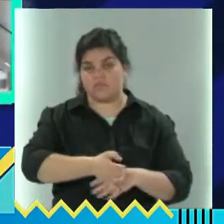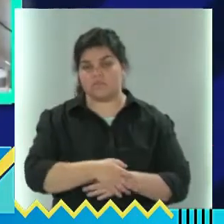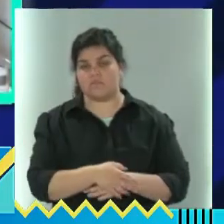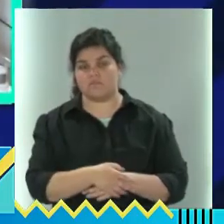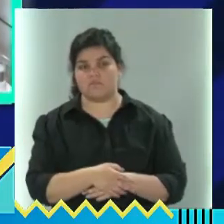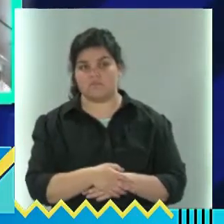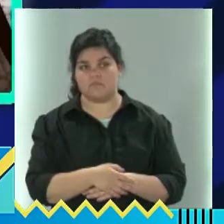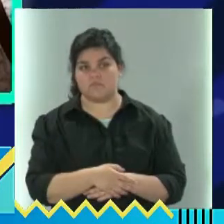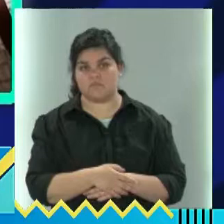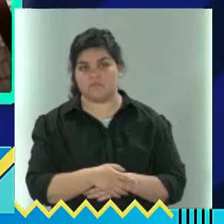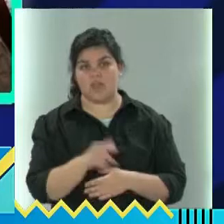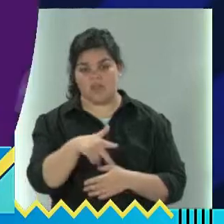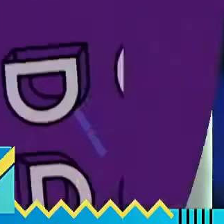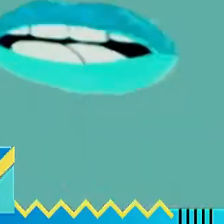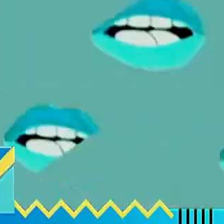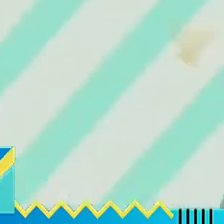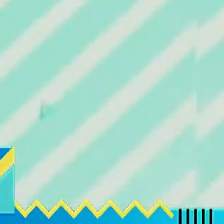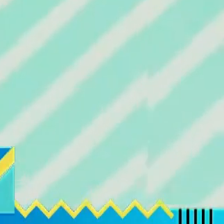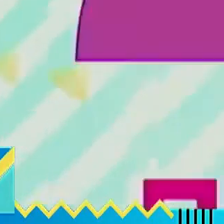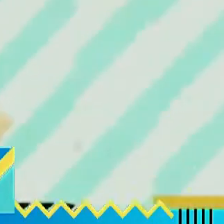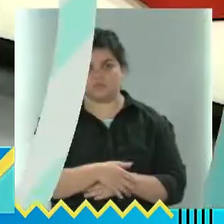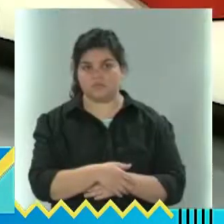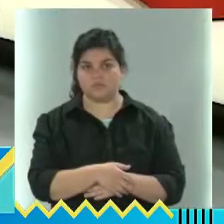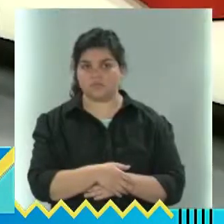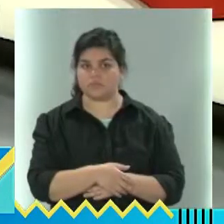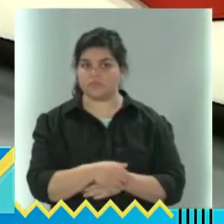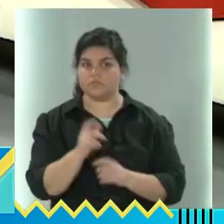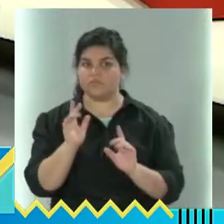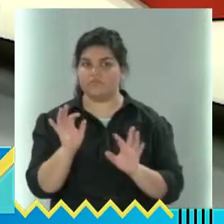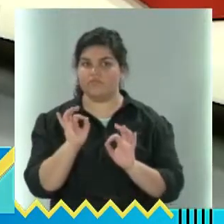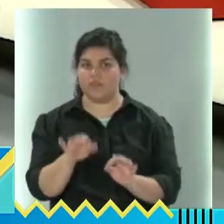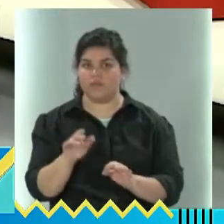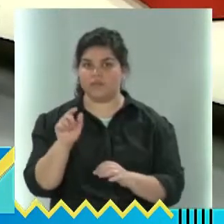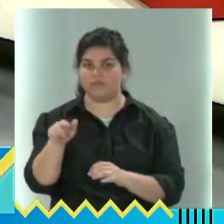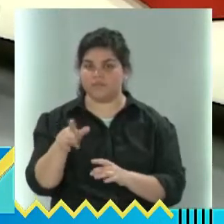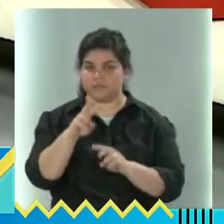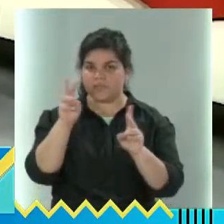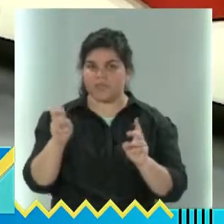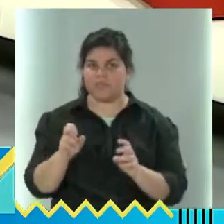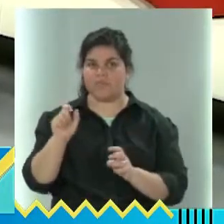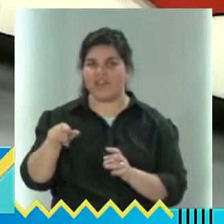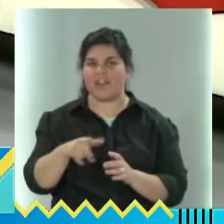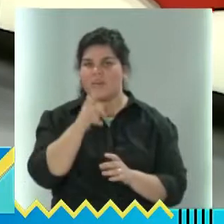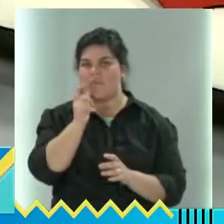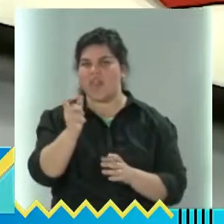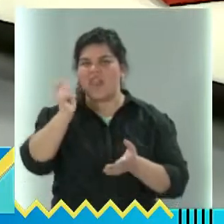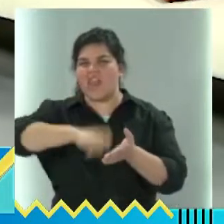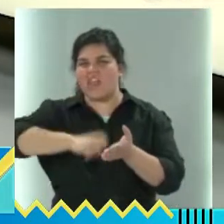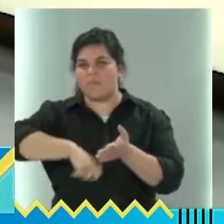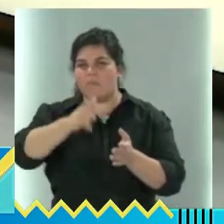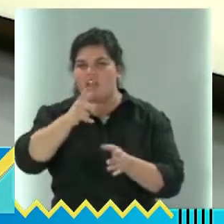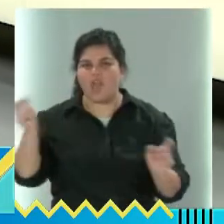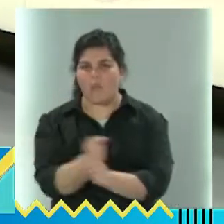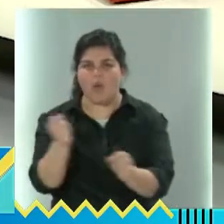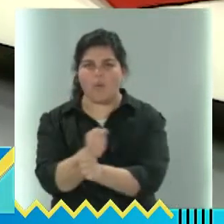esto acompañar. Bien, bueno, ahí creo que lo toca de lleno, ¿no? Esto del tema de la escribanía en cuanto a